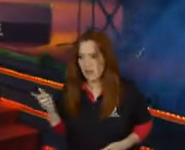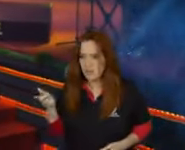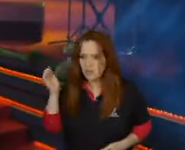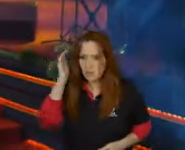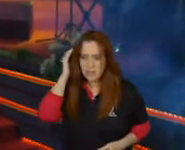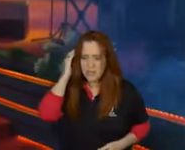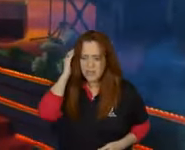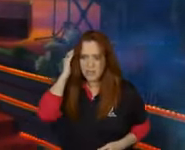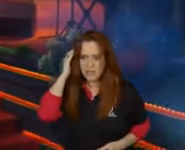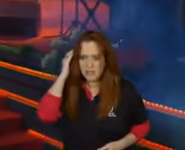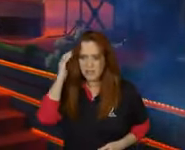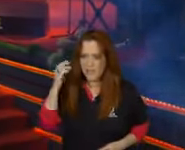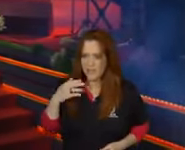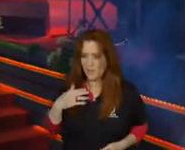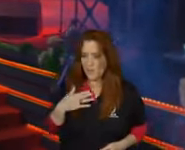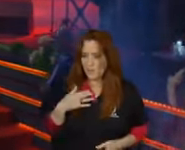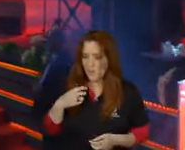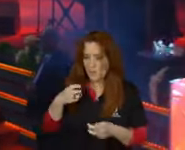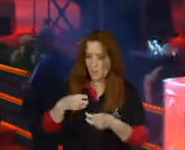lo sufriré.